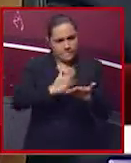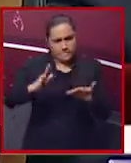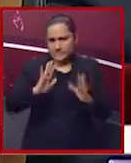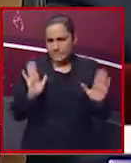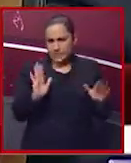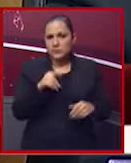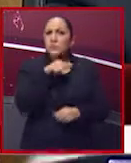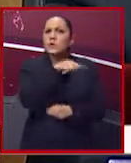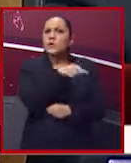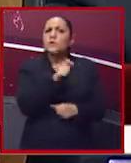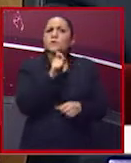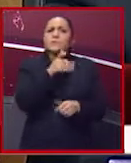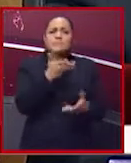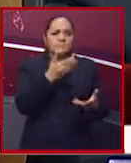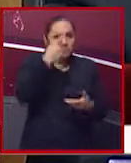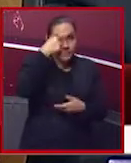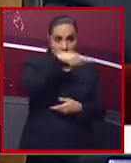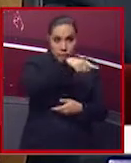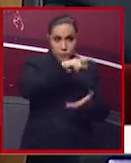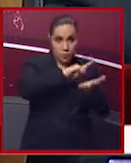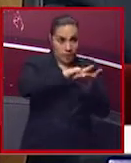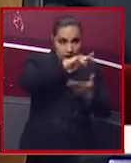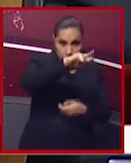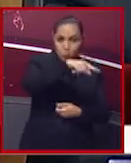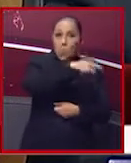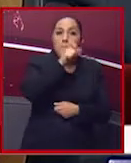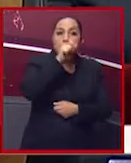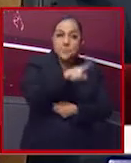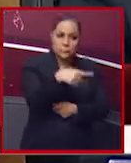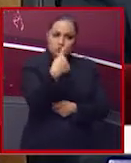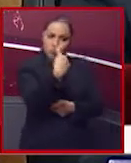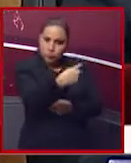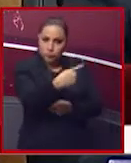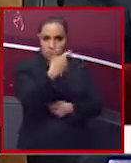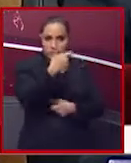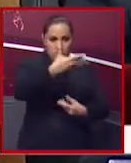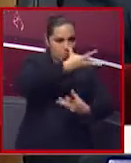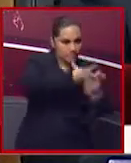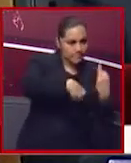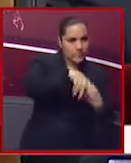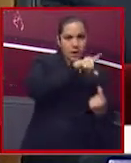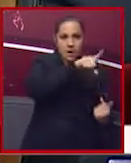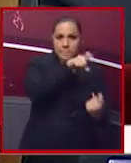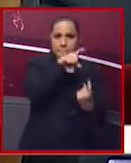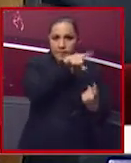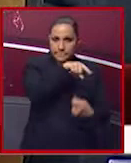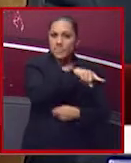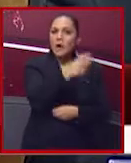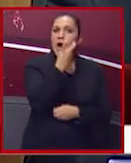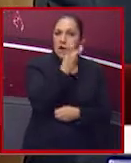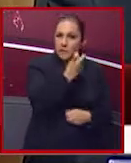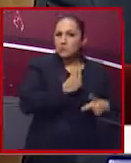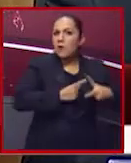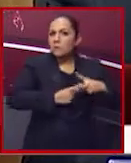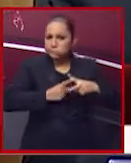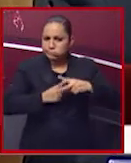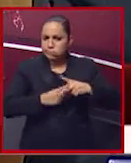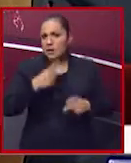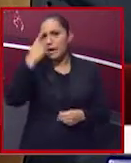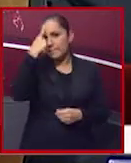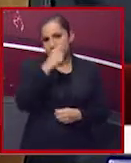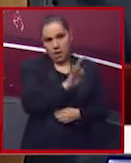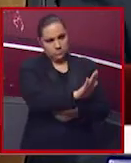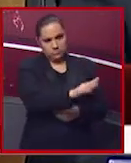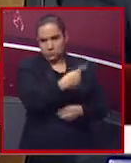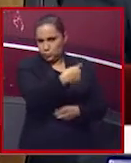hacer empleando recursos que ya están en el grupo aeroportuario, en la panza, digamos, del fondo que se tiene para